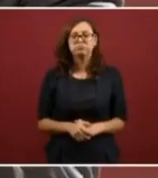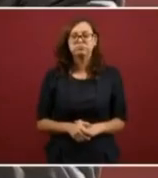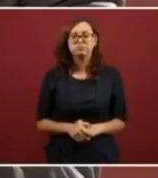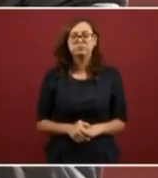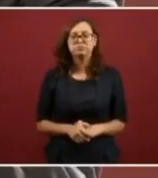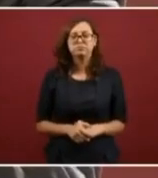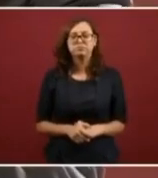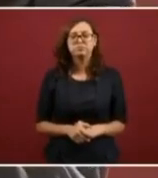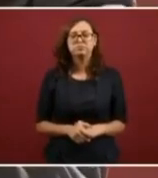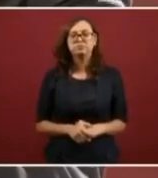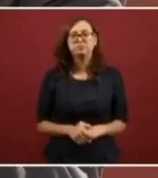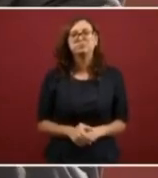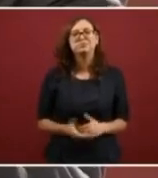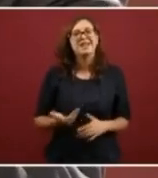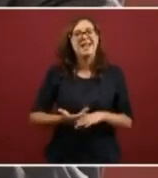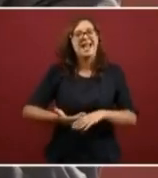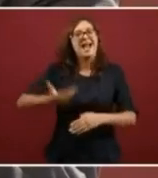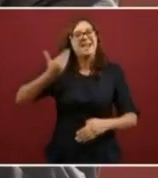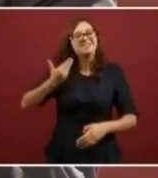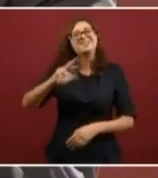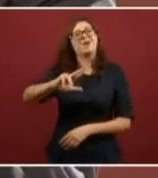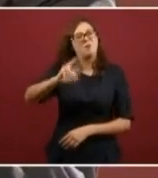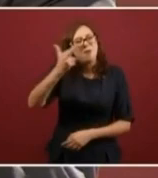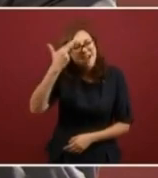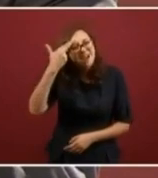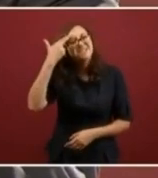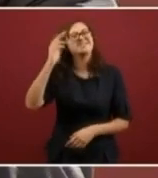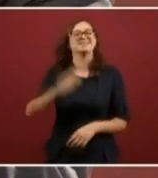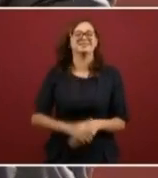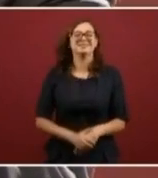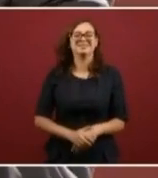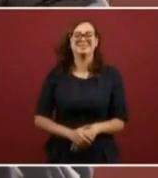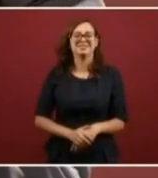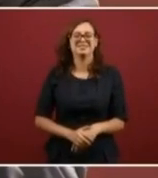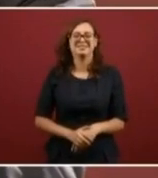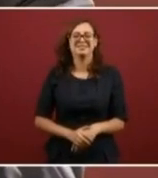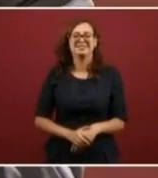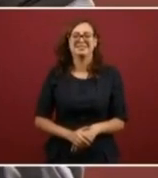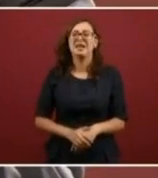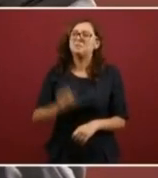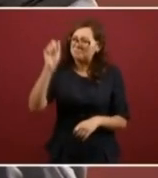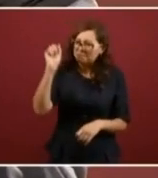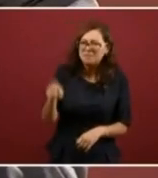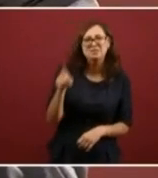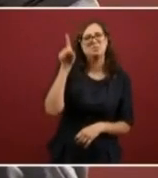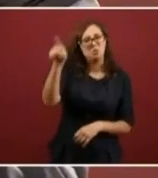Antes, pues acuérdense cómo era en Baja California,